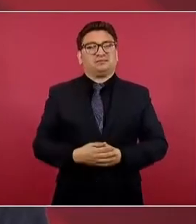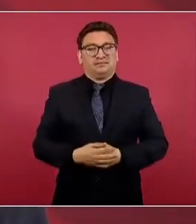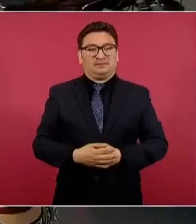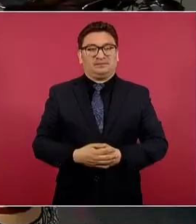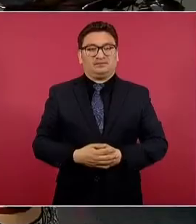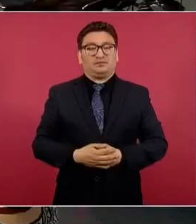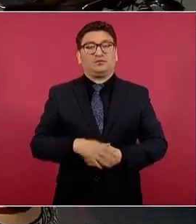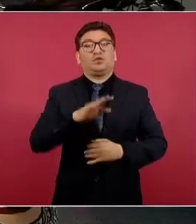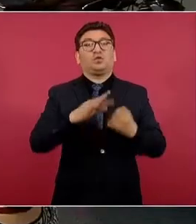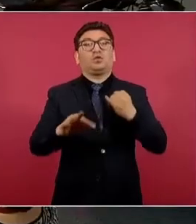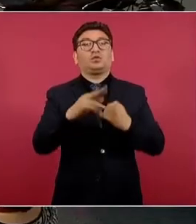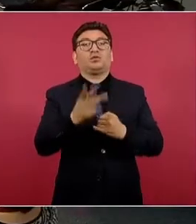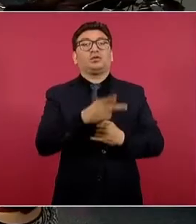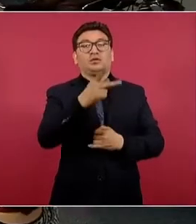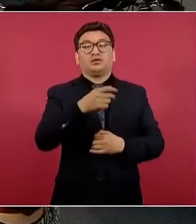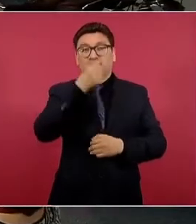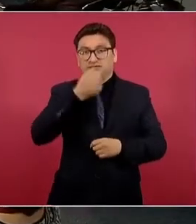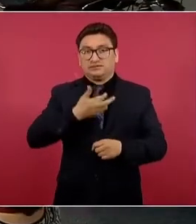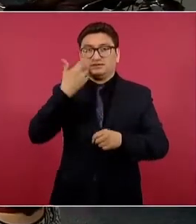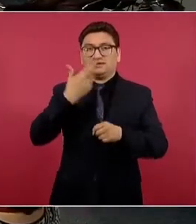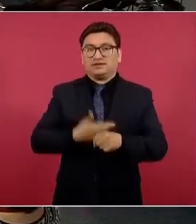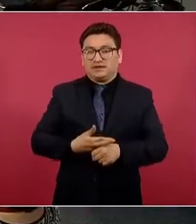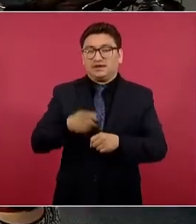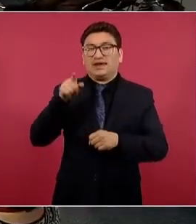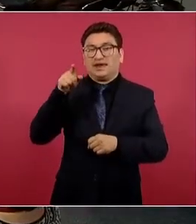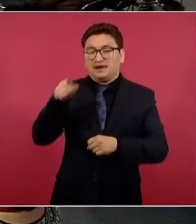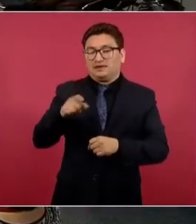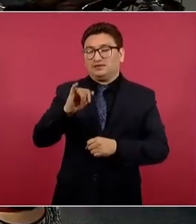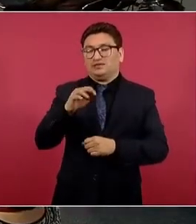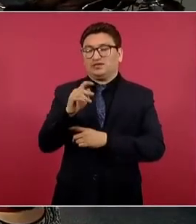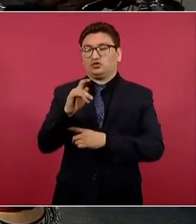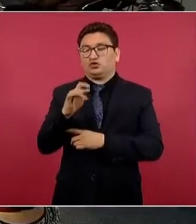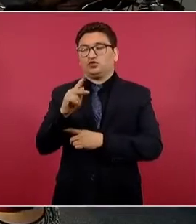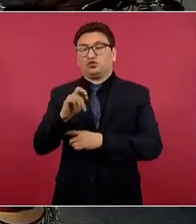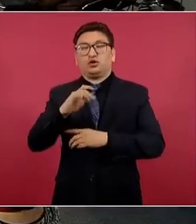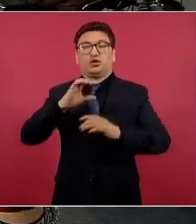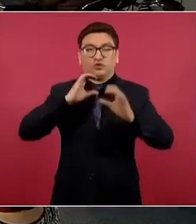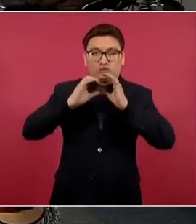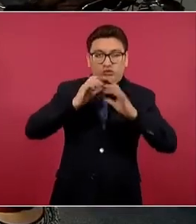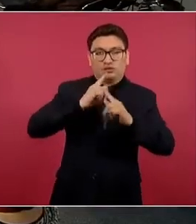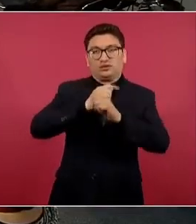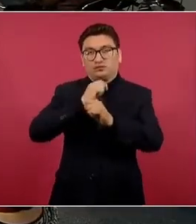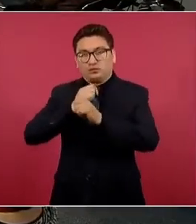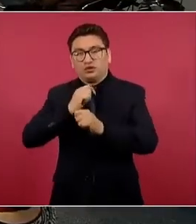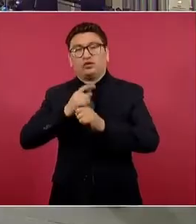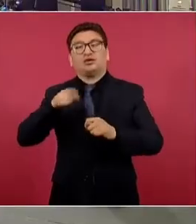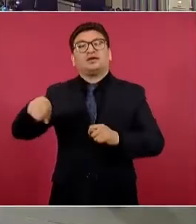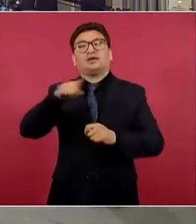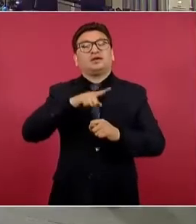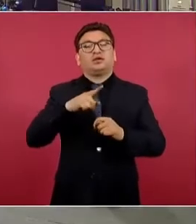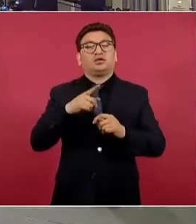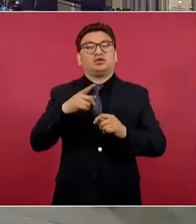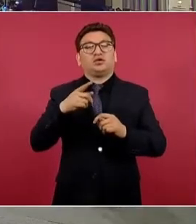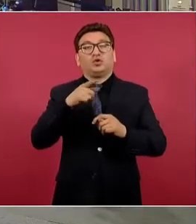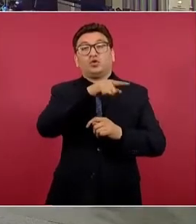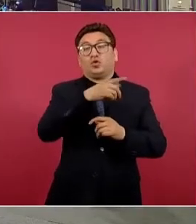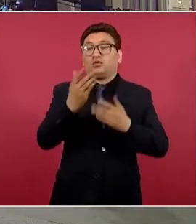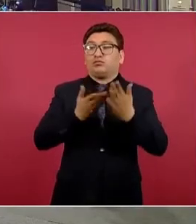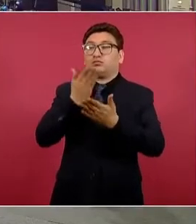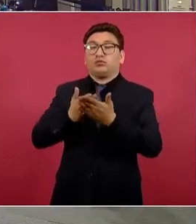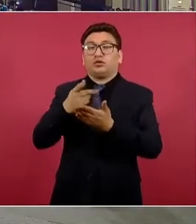Por último, presidente, en la Secretaría de Infraestructura, Comunicaciones y Transportes han revertido algunas